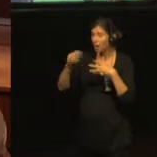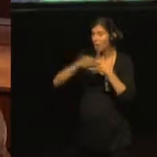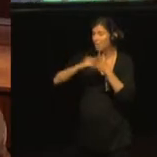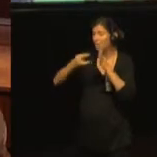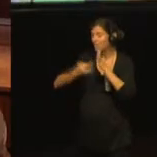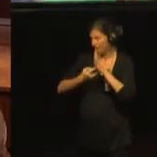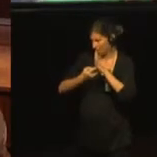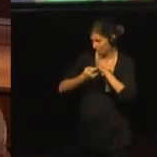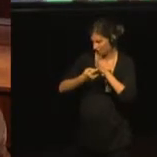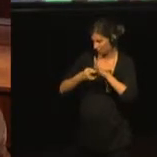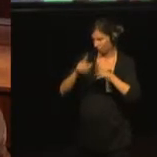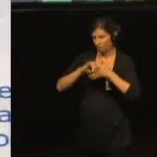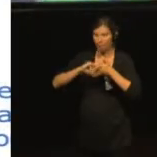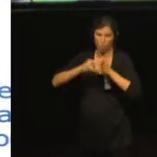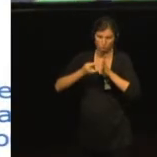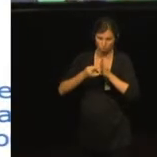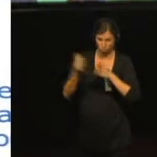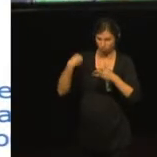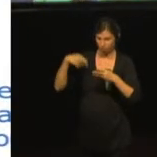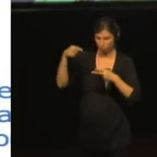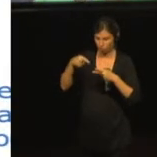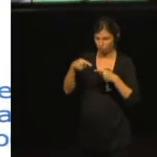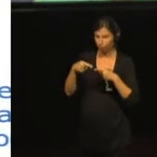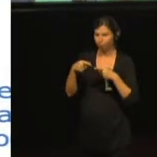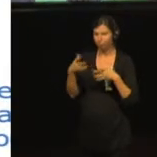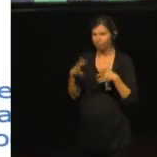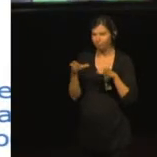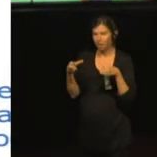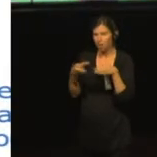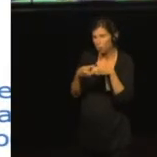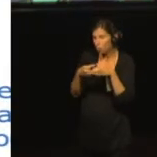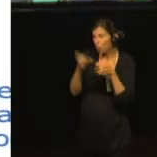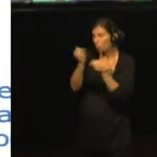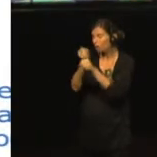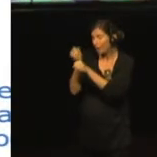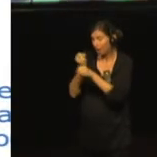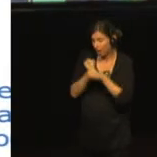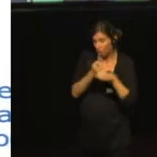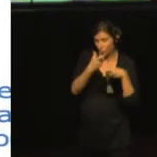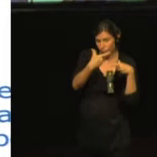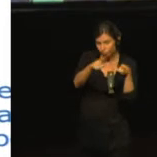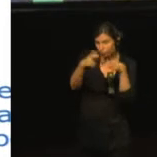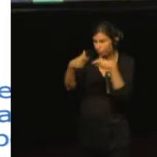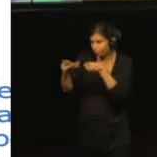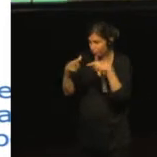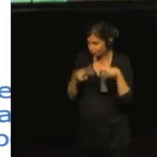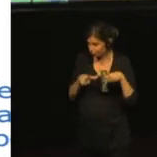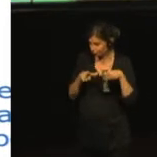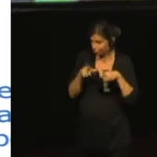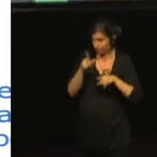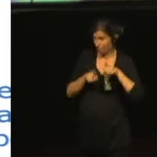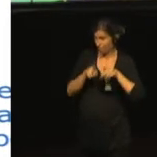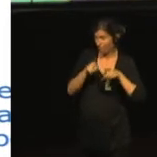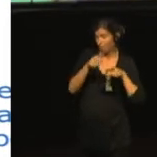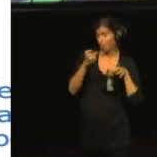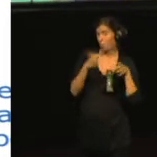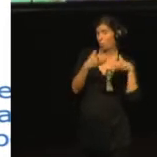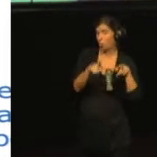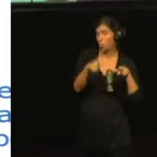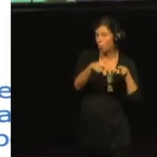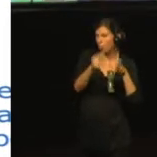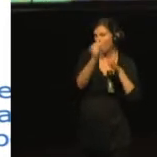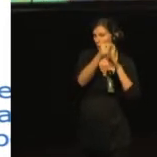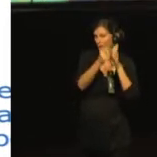continuación, creamos grupos de trabajo. Grupos de trabajo que podían modificar los indicadores de